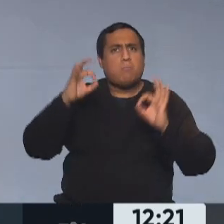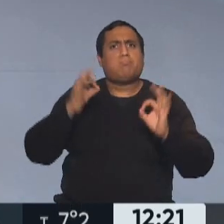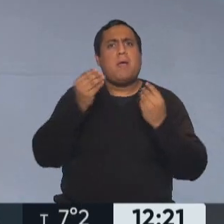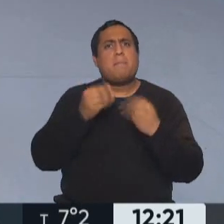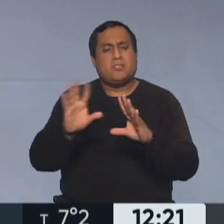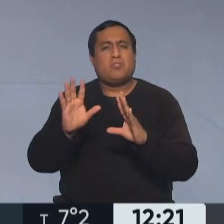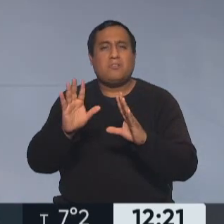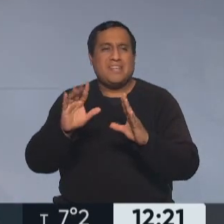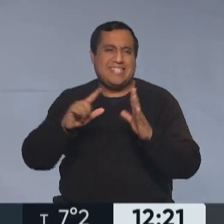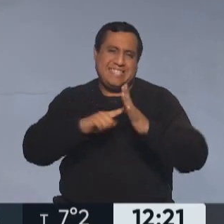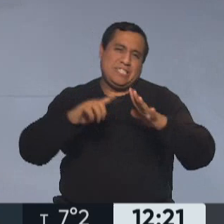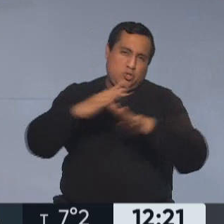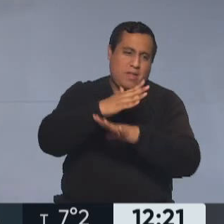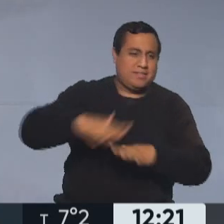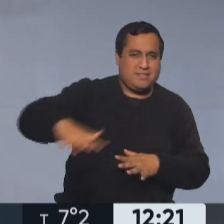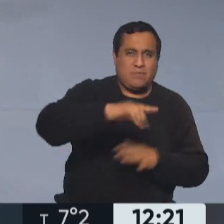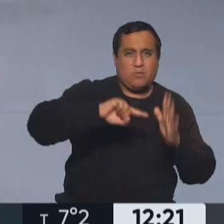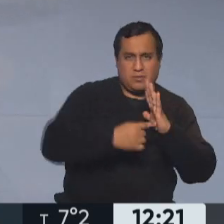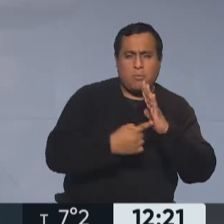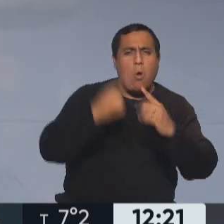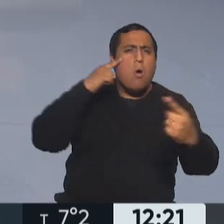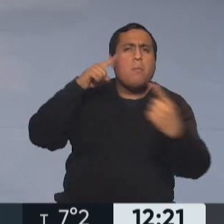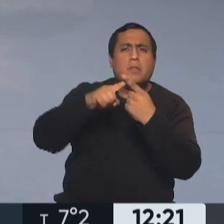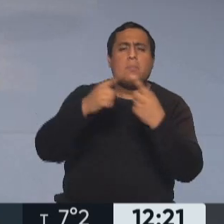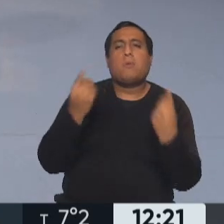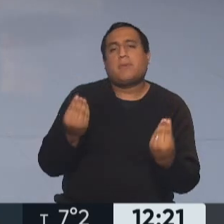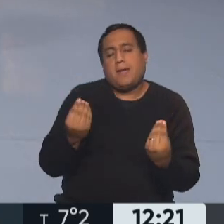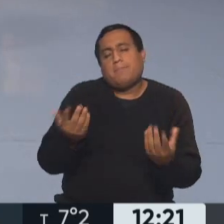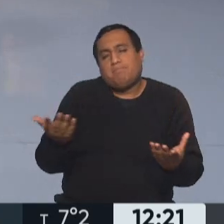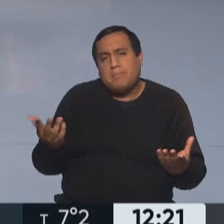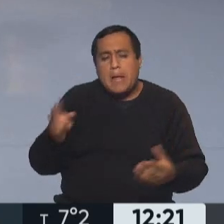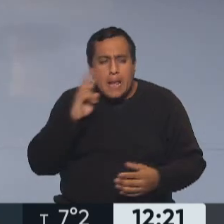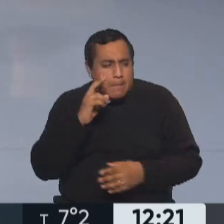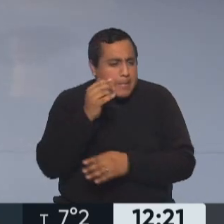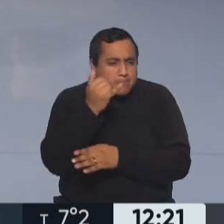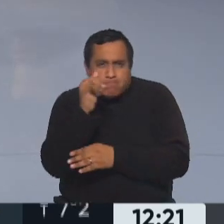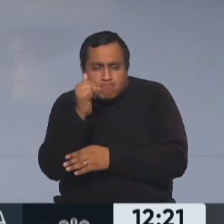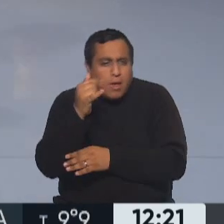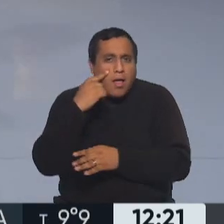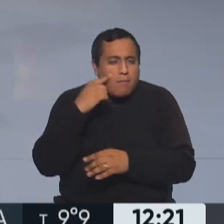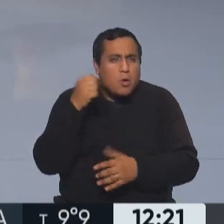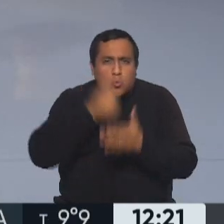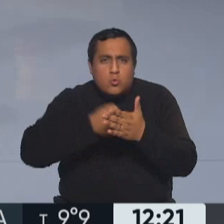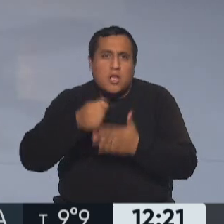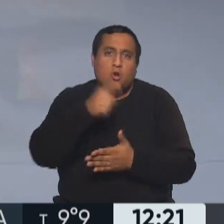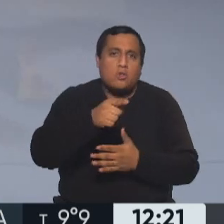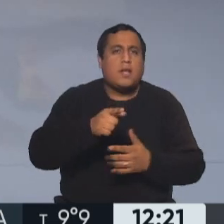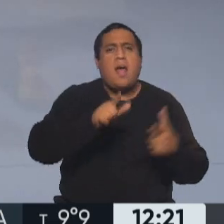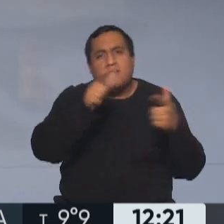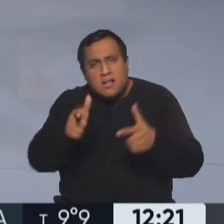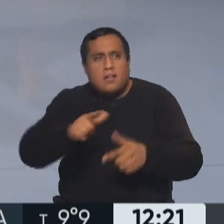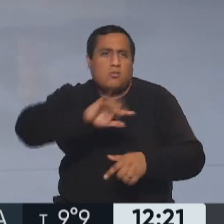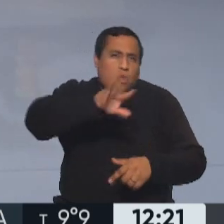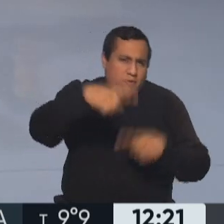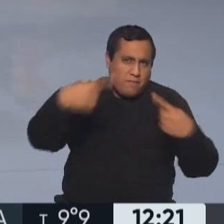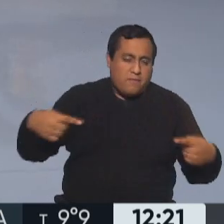de la ciudad de Buenos Aires y que tiene como objetivo, obviamente, allí luchar contra la inseguridad. Destacaron que